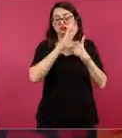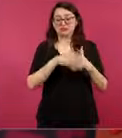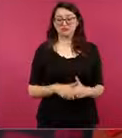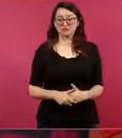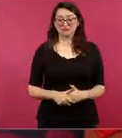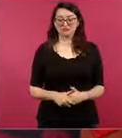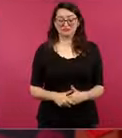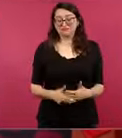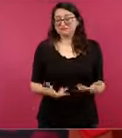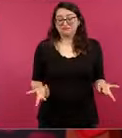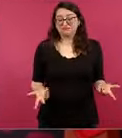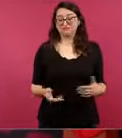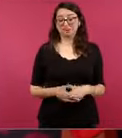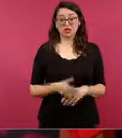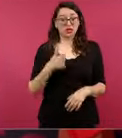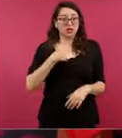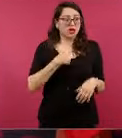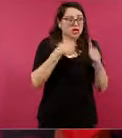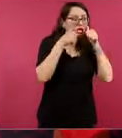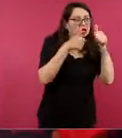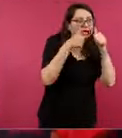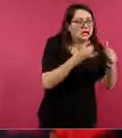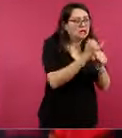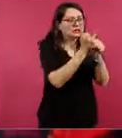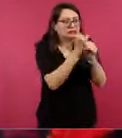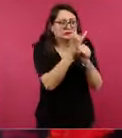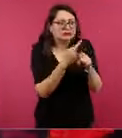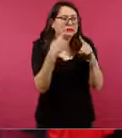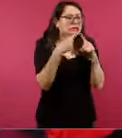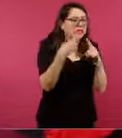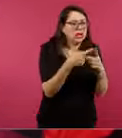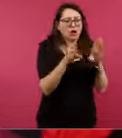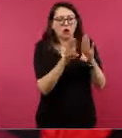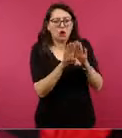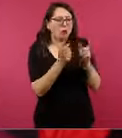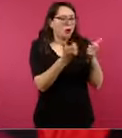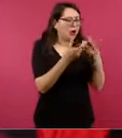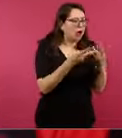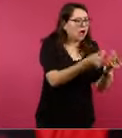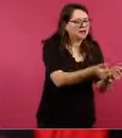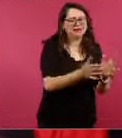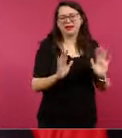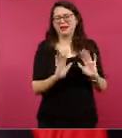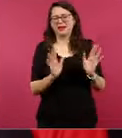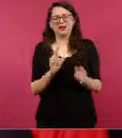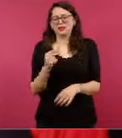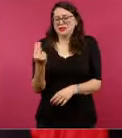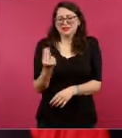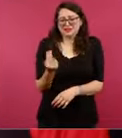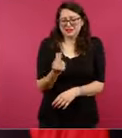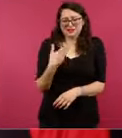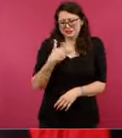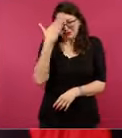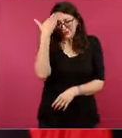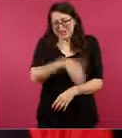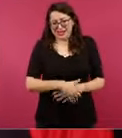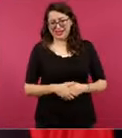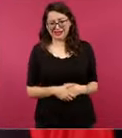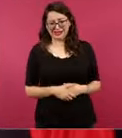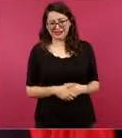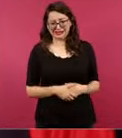metiendo o perdiendo el tiempo en saber quiénes están financiando? Pues ya me los imagino, son